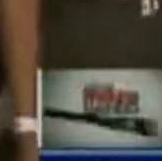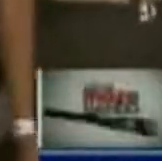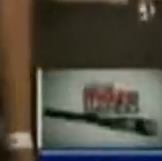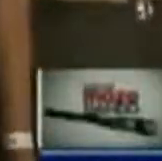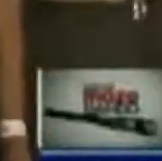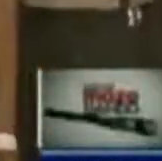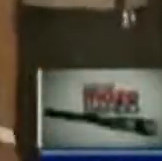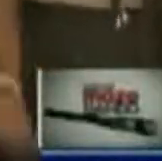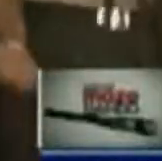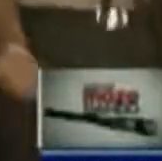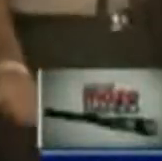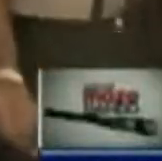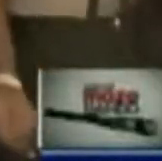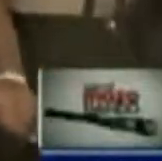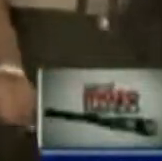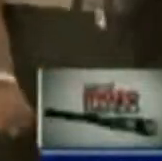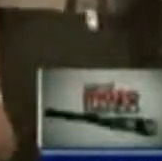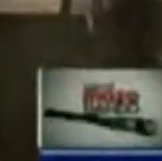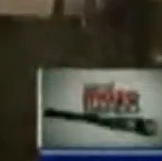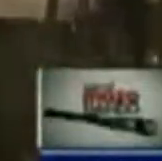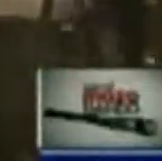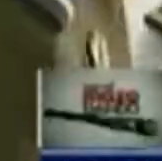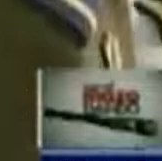la mejor manera